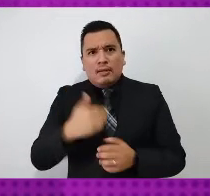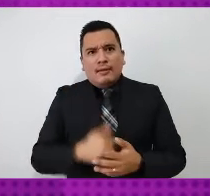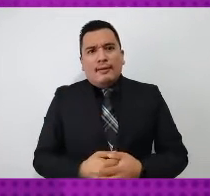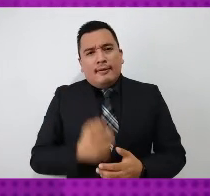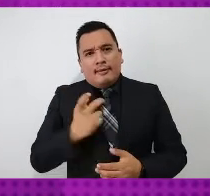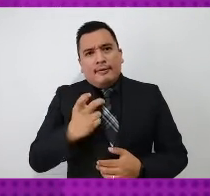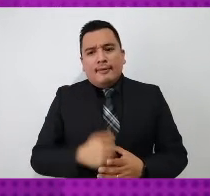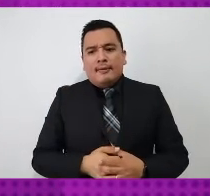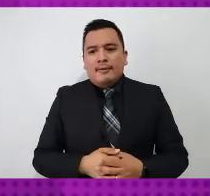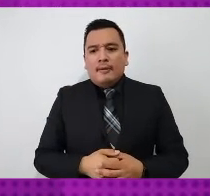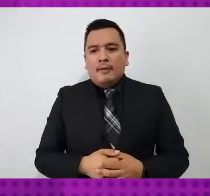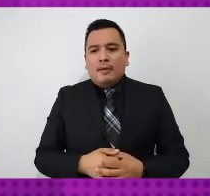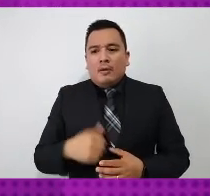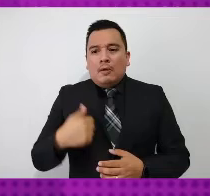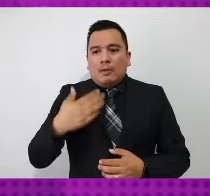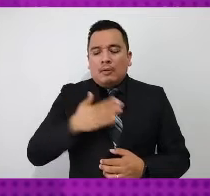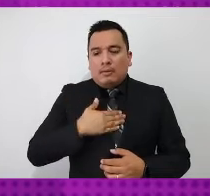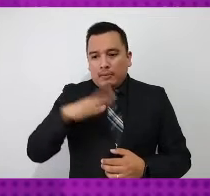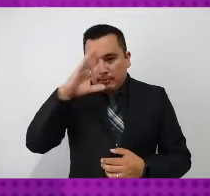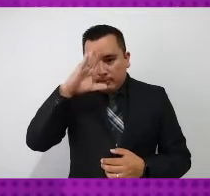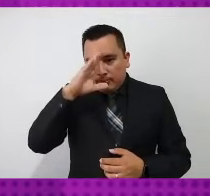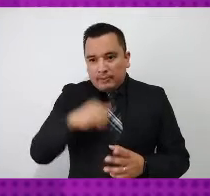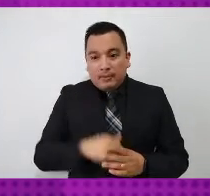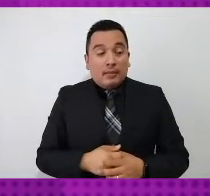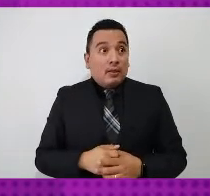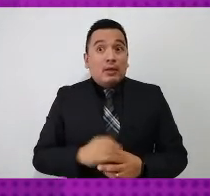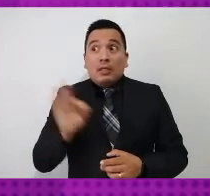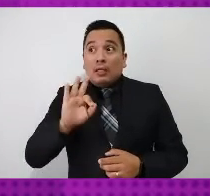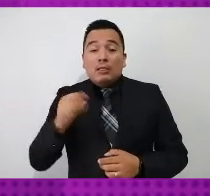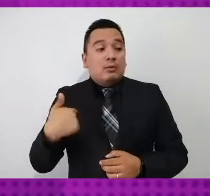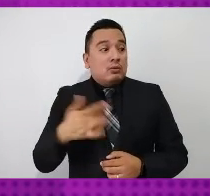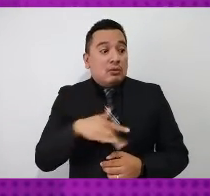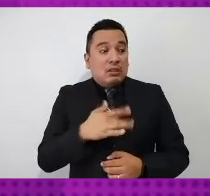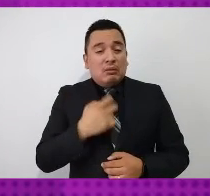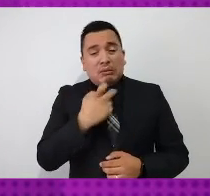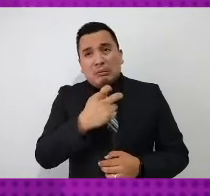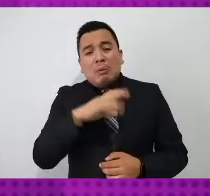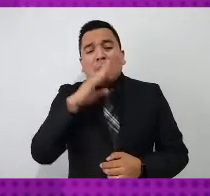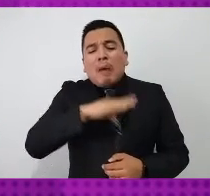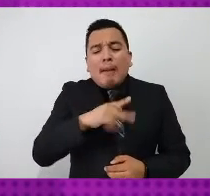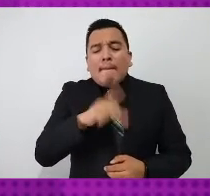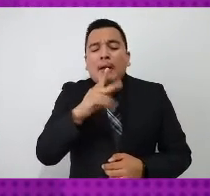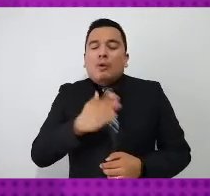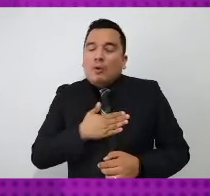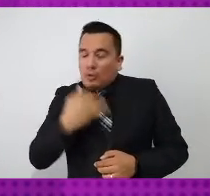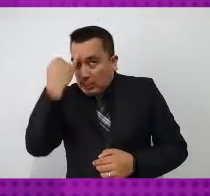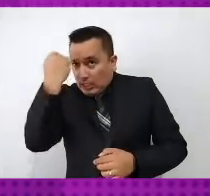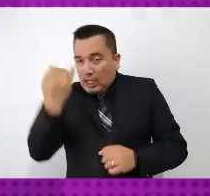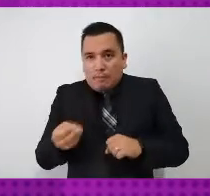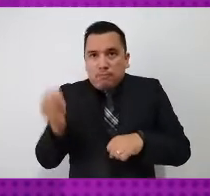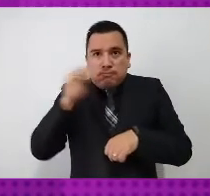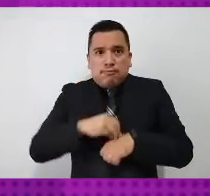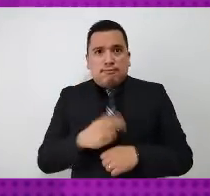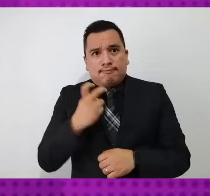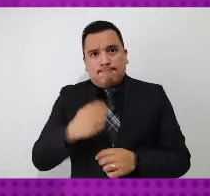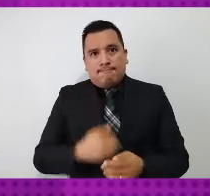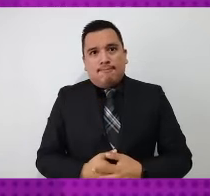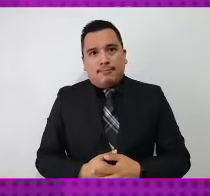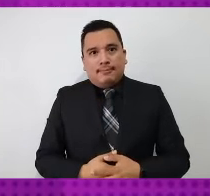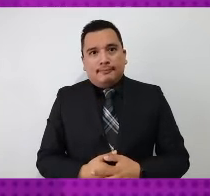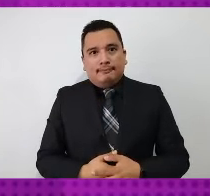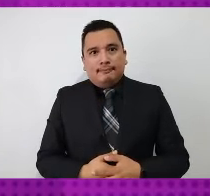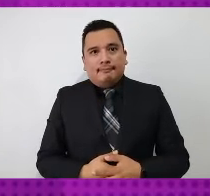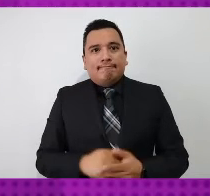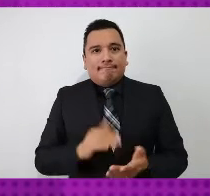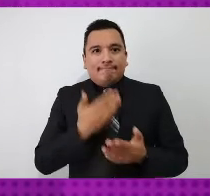constructiva de decir esto me parece que es incorrecto pero propongo que hagamos esto muy bien gracias por su